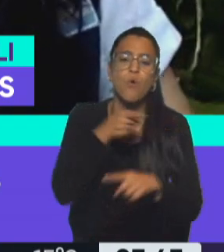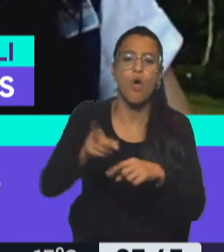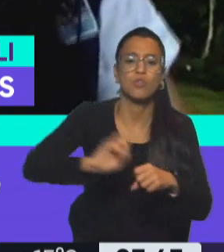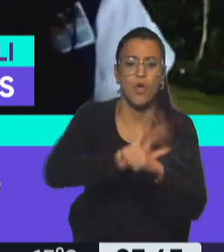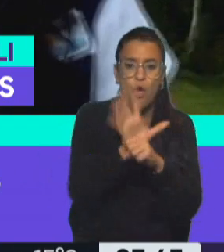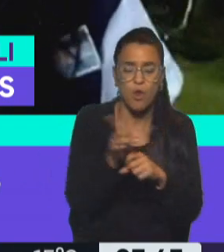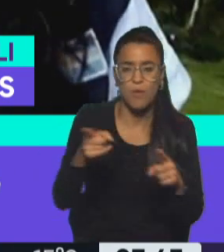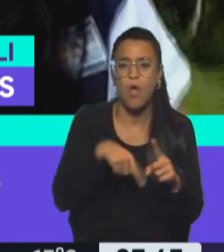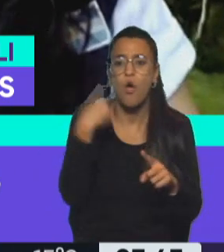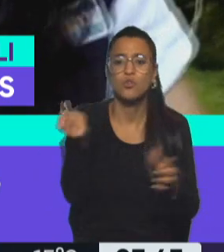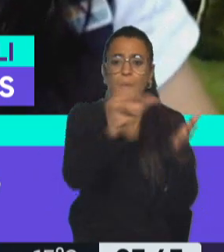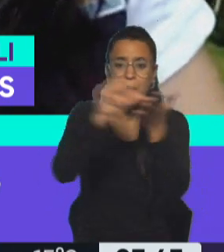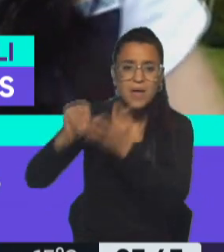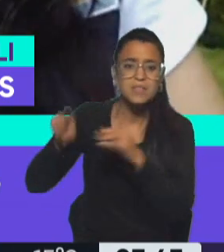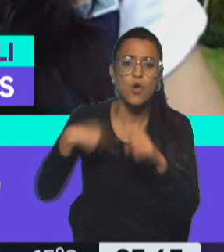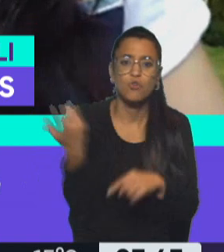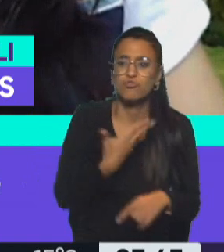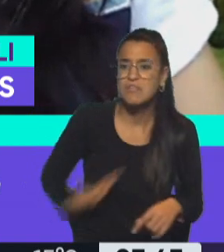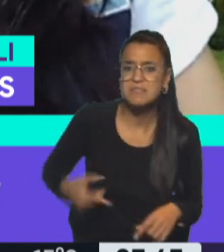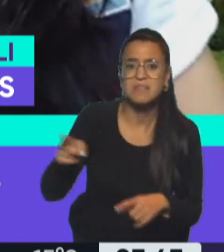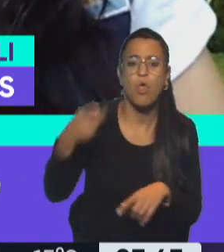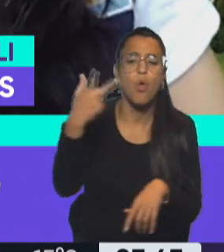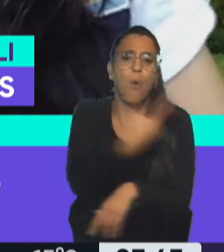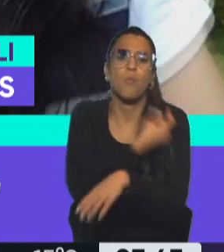coronavirus, mientras en otros países, en otros estados, esas vacunas se